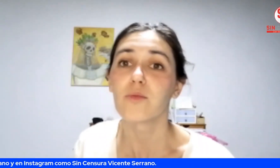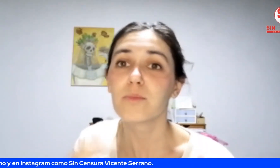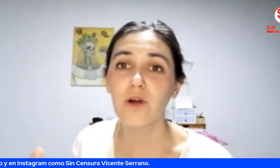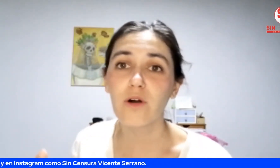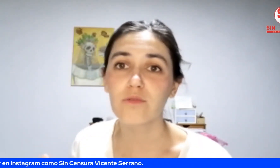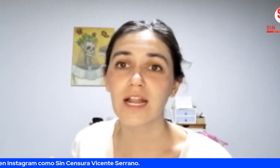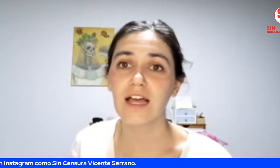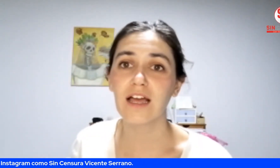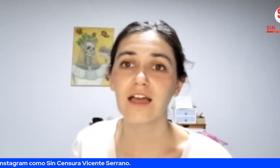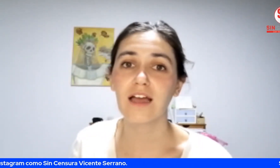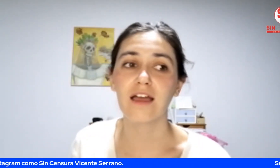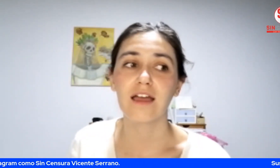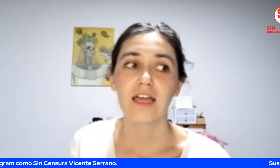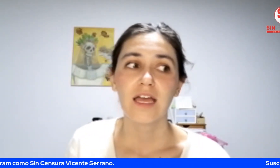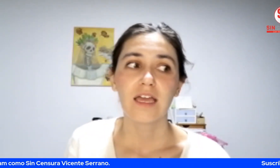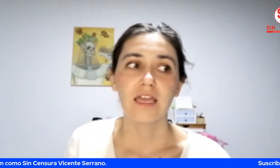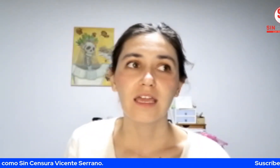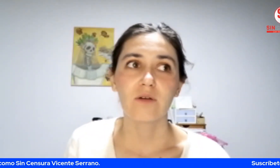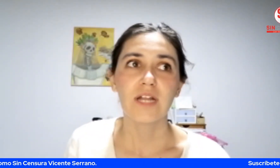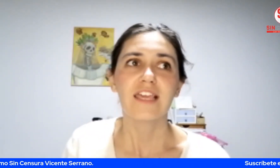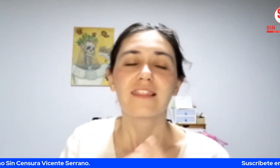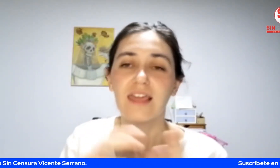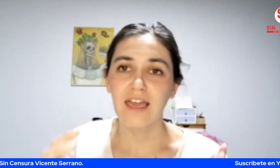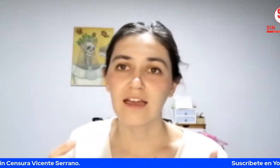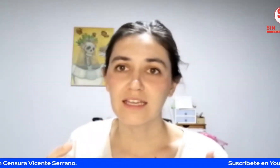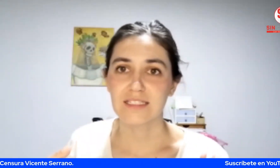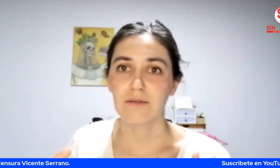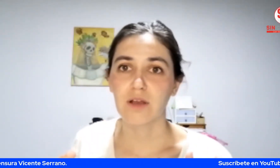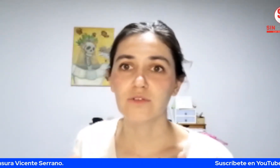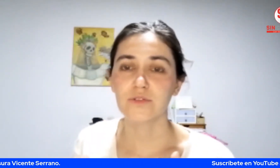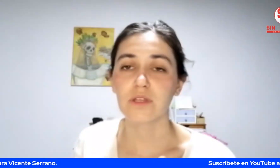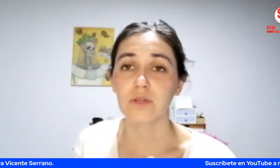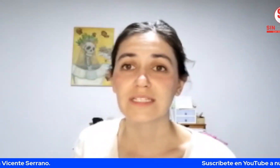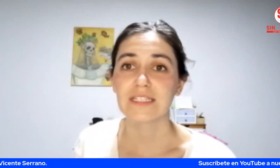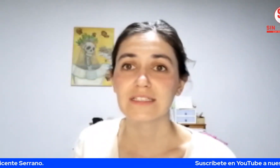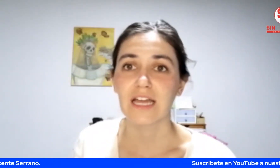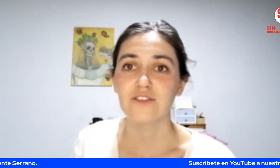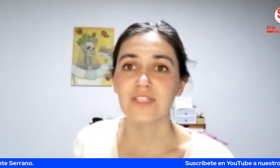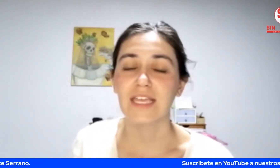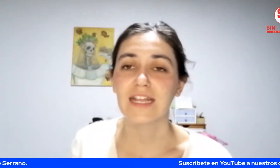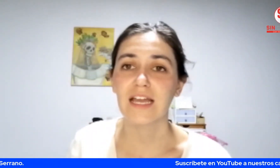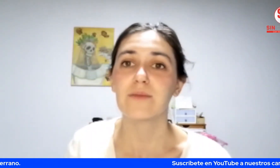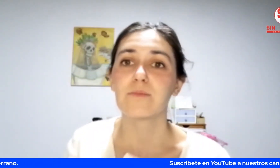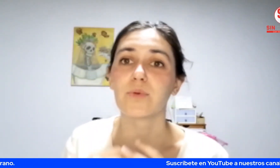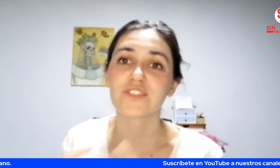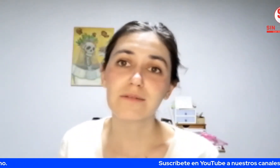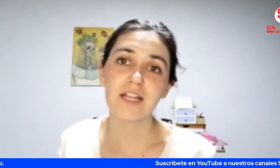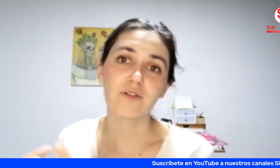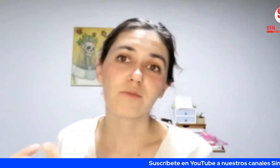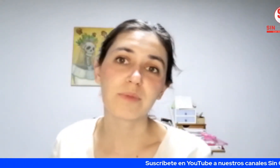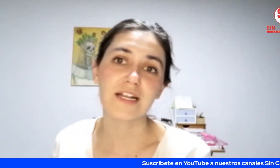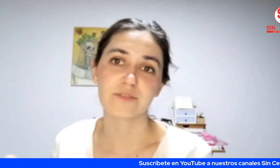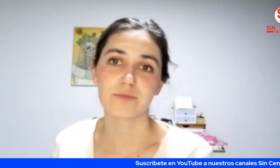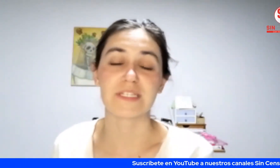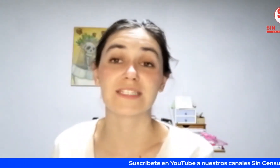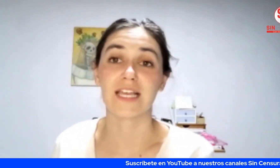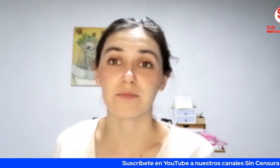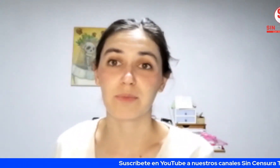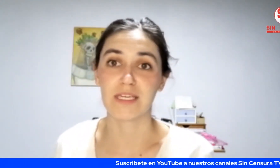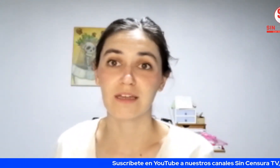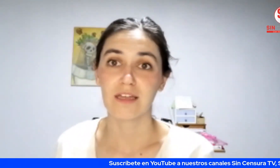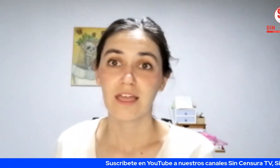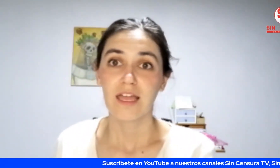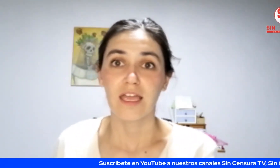porque rompió una idea que se había construido durante 30 años de que era imposible cumplir las promesas